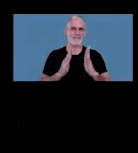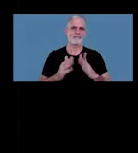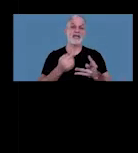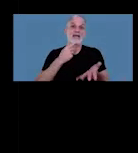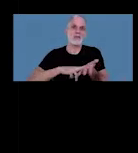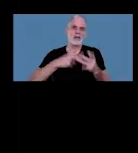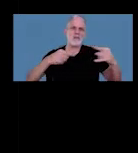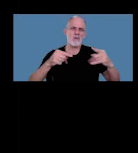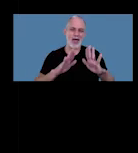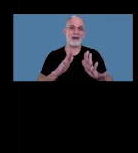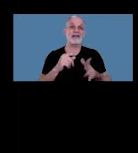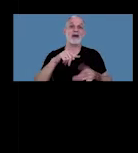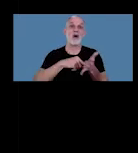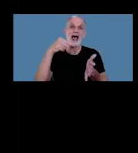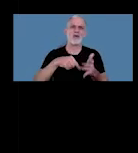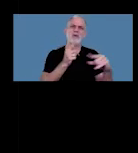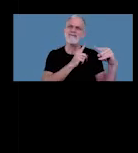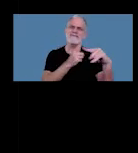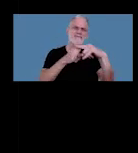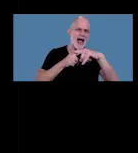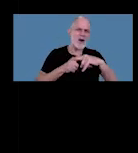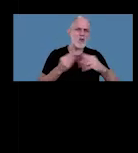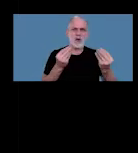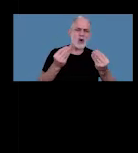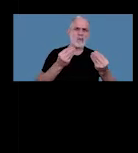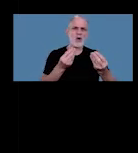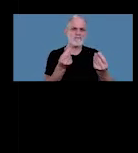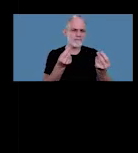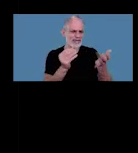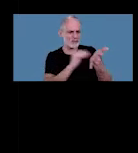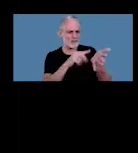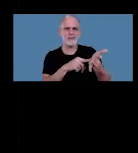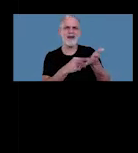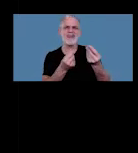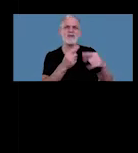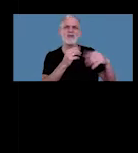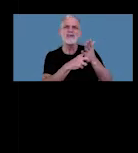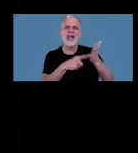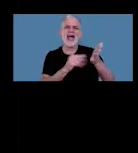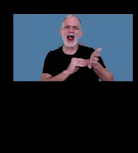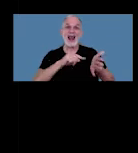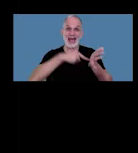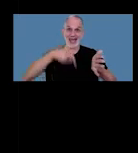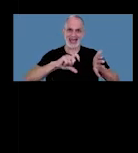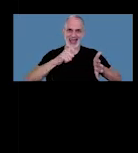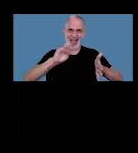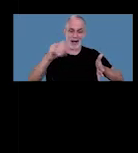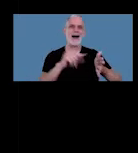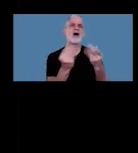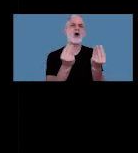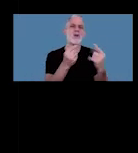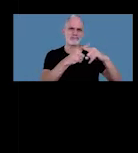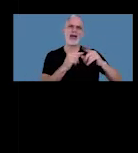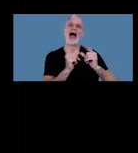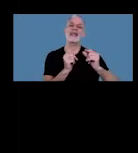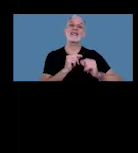les comentaba de cómo se calcula la evaluación fiscal en Cava, es a través del